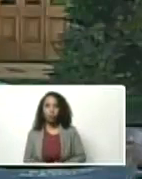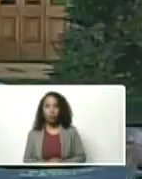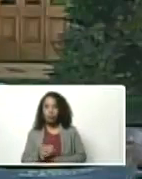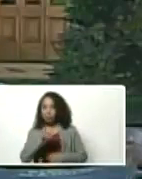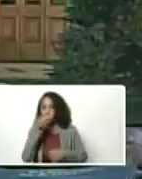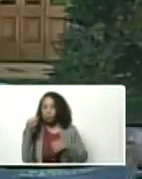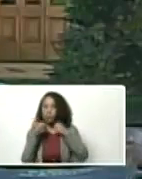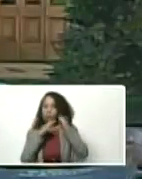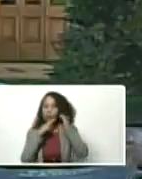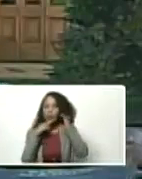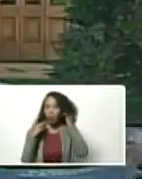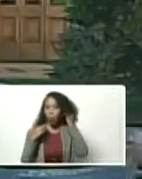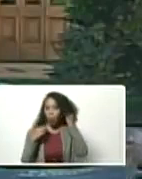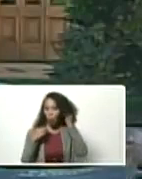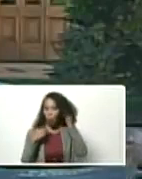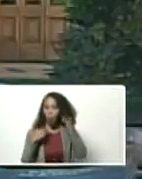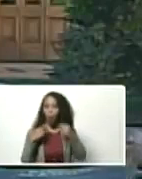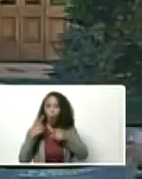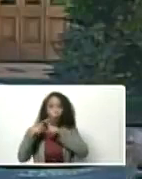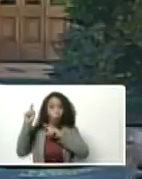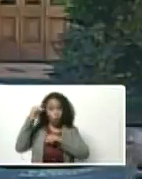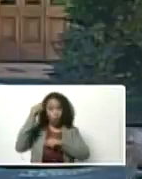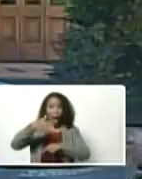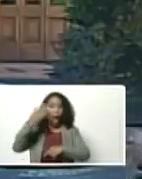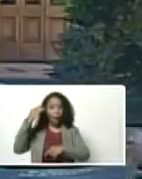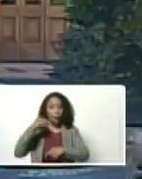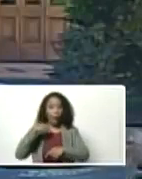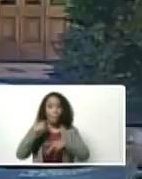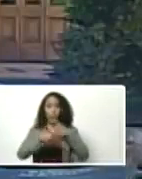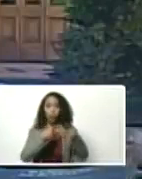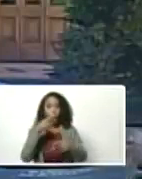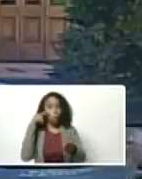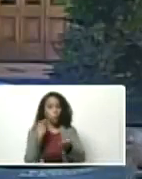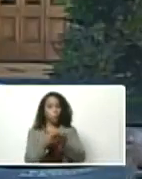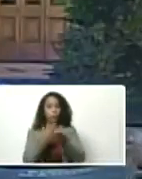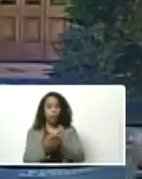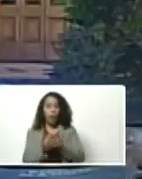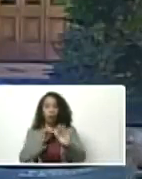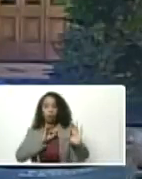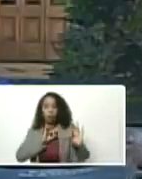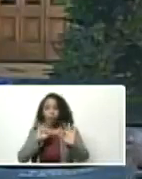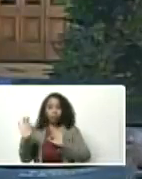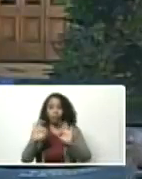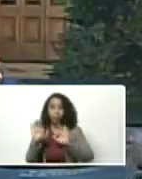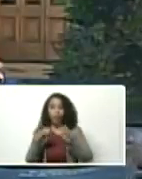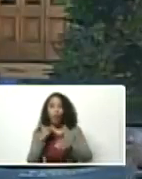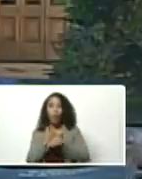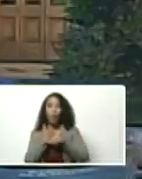Exquisito. La otra vez los productores me mandaron una muestra y lo preparamos así en sushi.